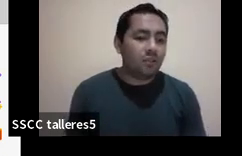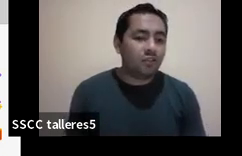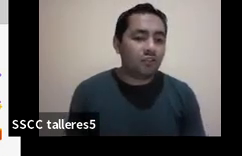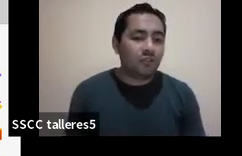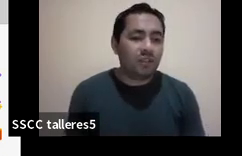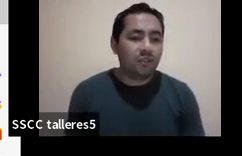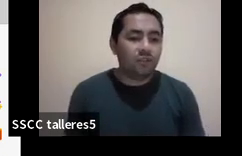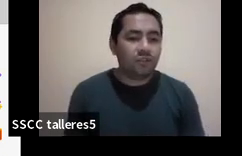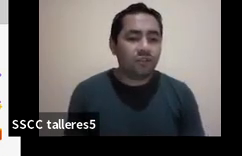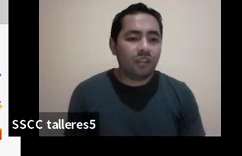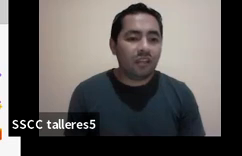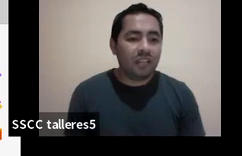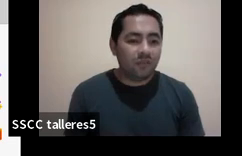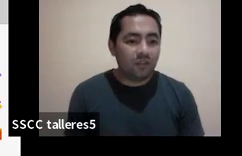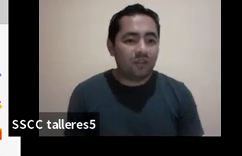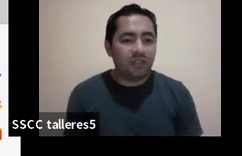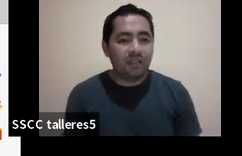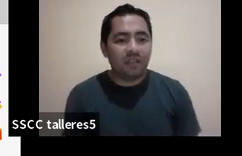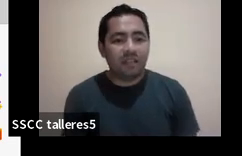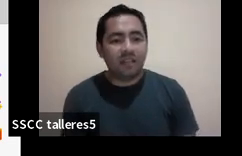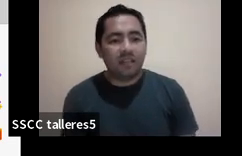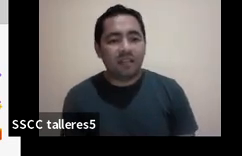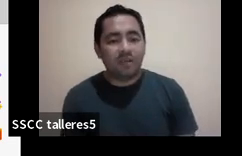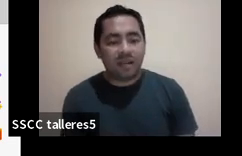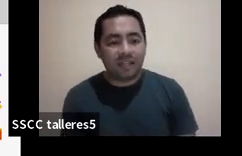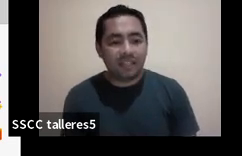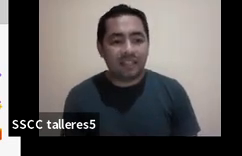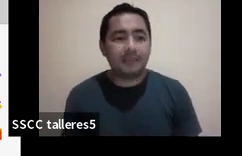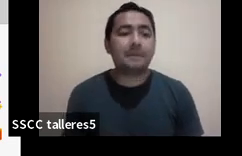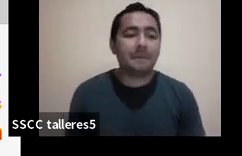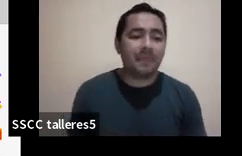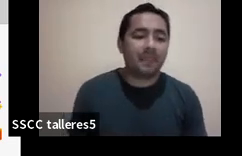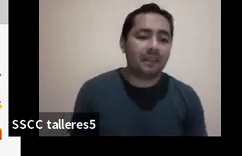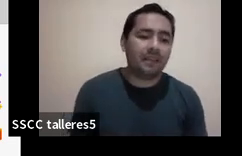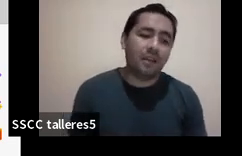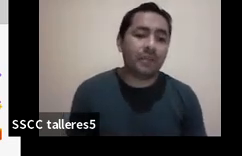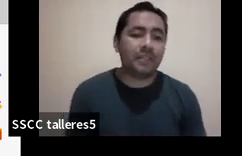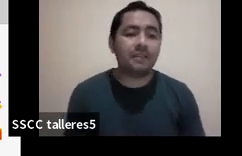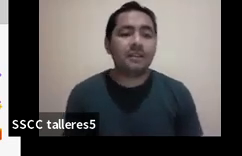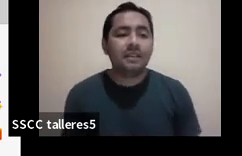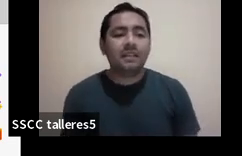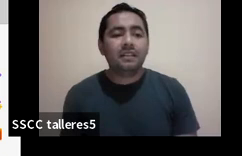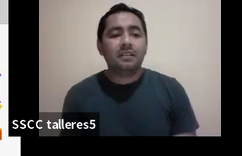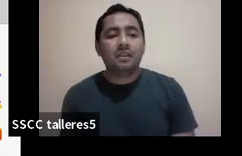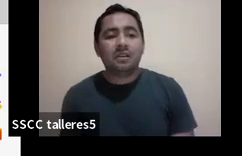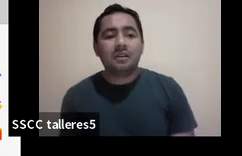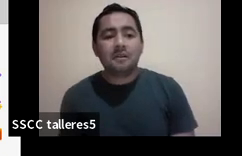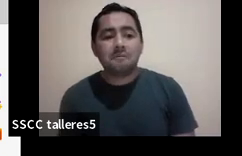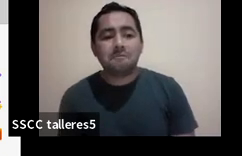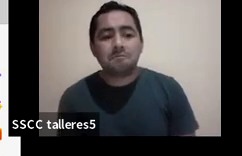Existen artículos definidos e indefinidos en el lenguaje de señas, en lengua de señas.